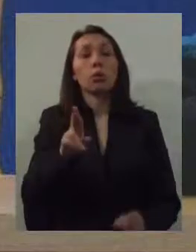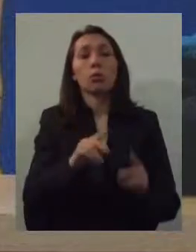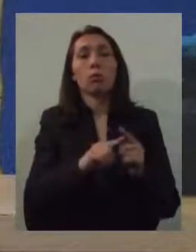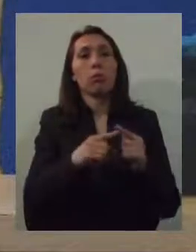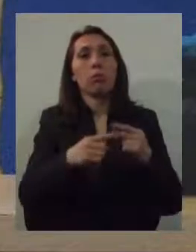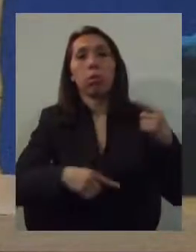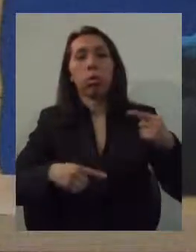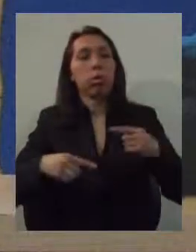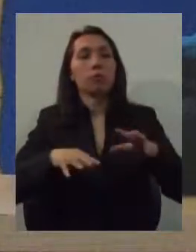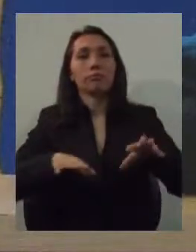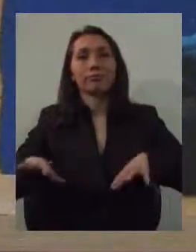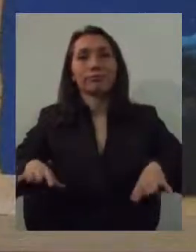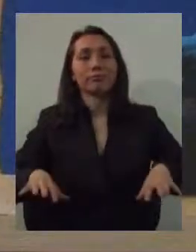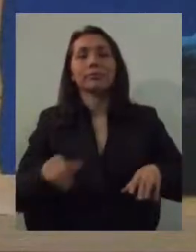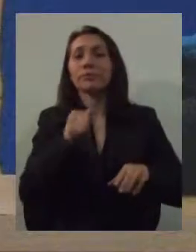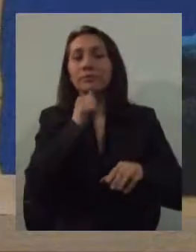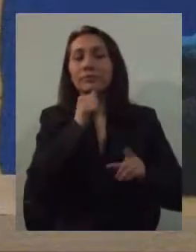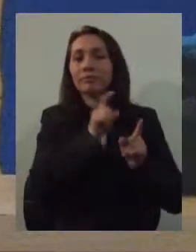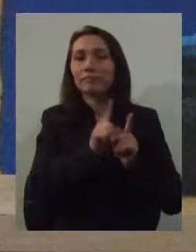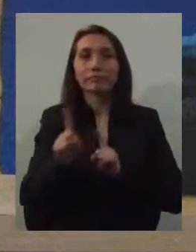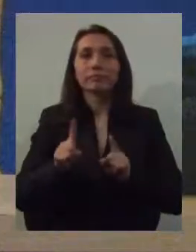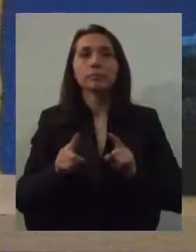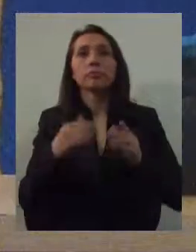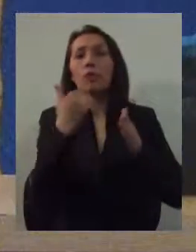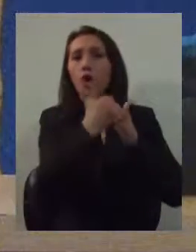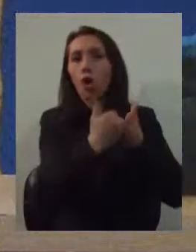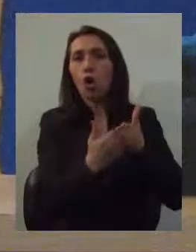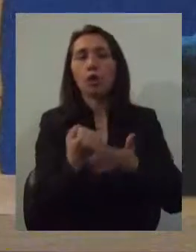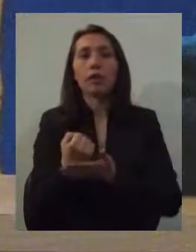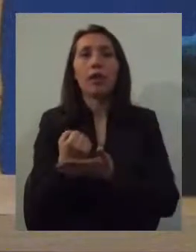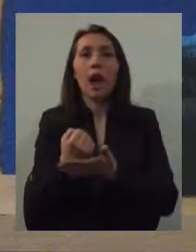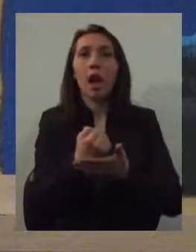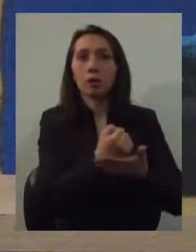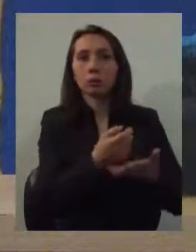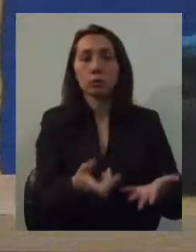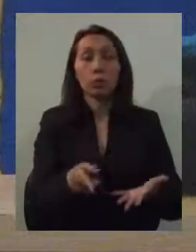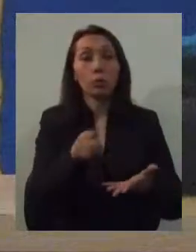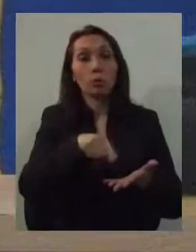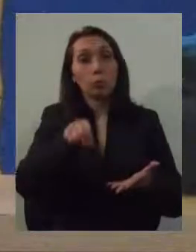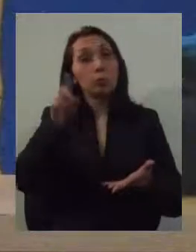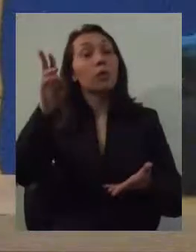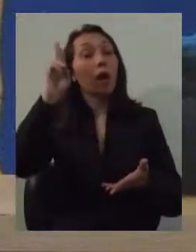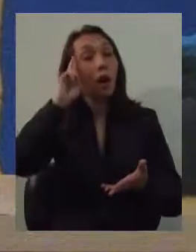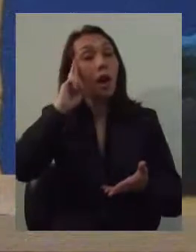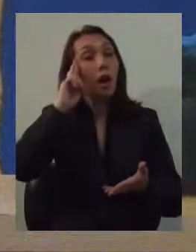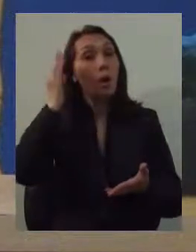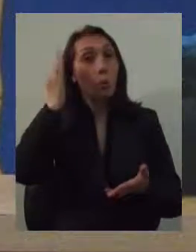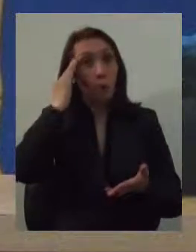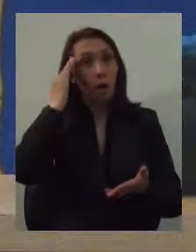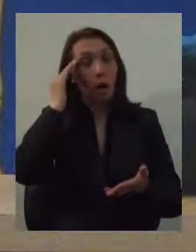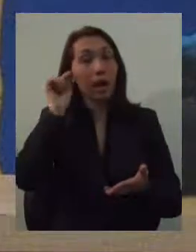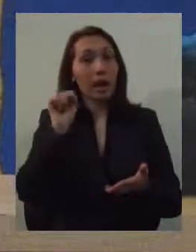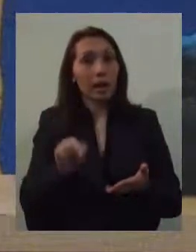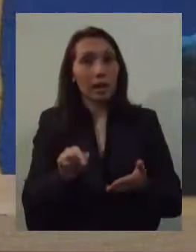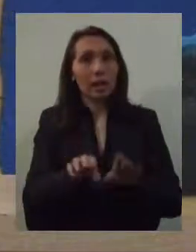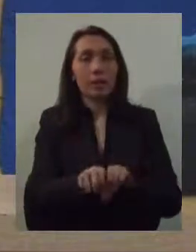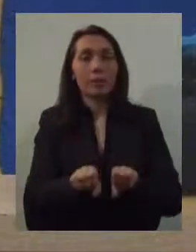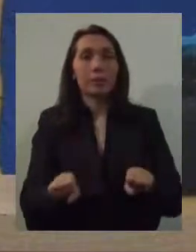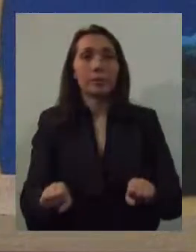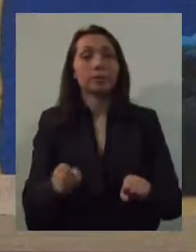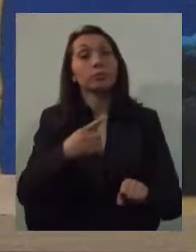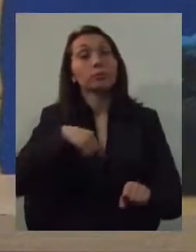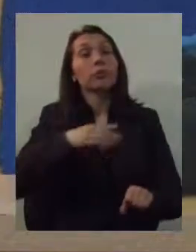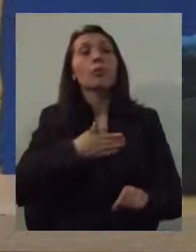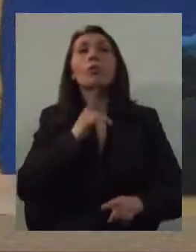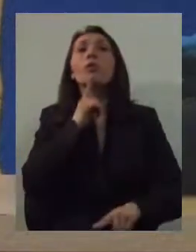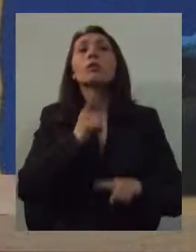descoordinado, desequilibrado desde la perspectiva de los protocolos de cooperación. Ustedes recordarán que este acuerdo, en realidad nosotros